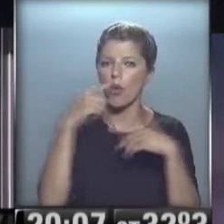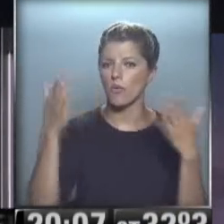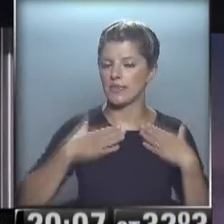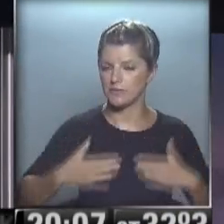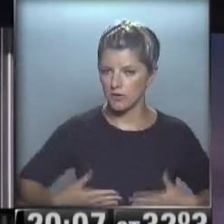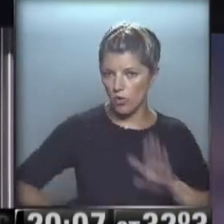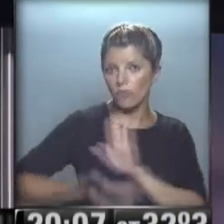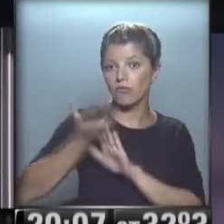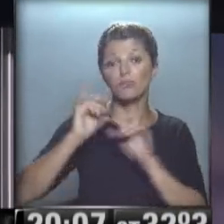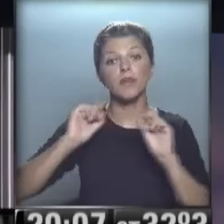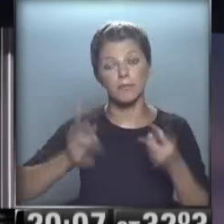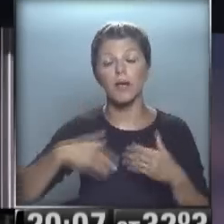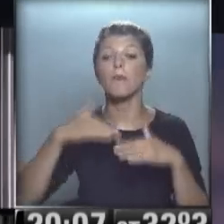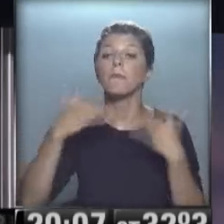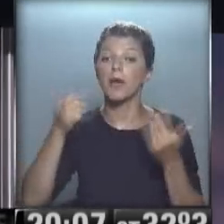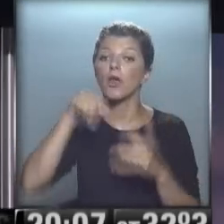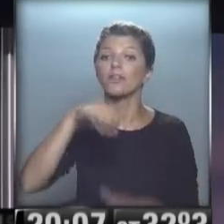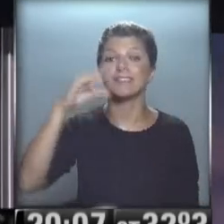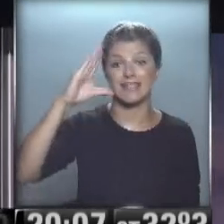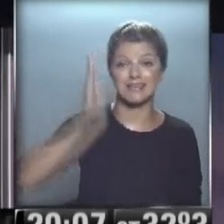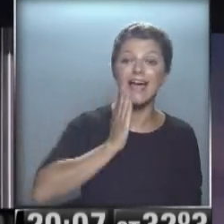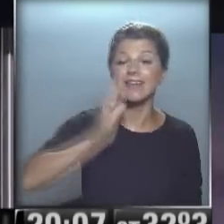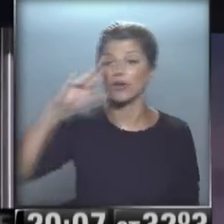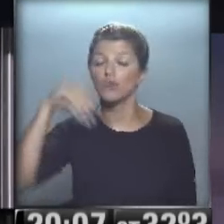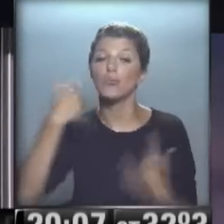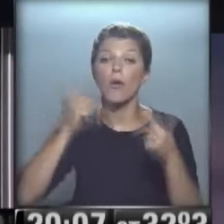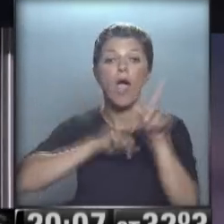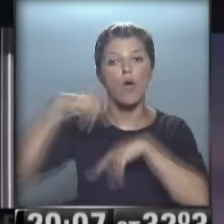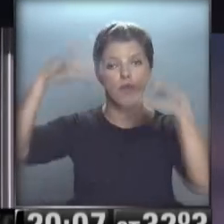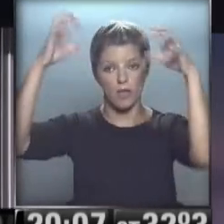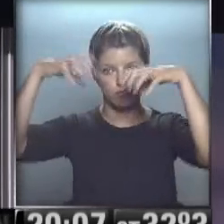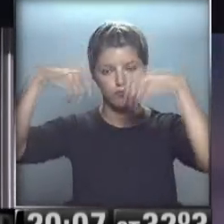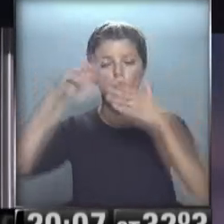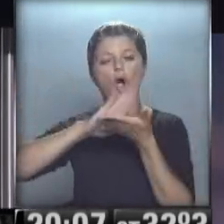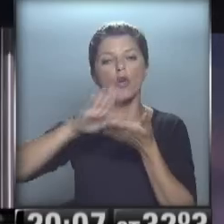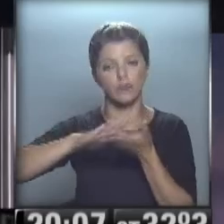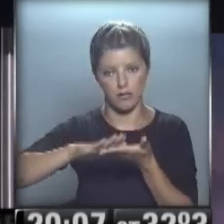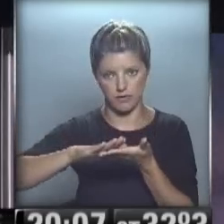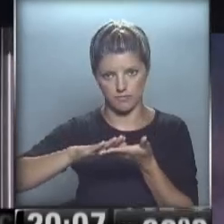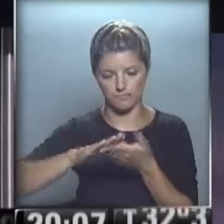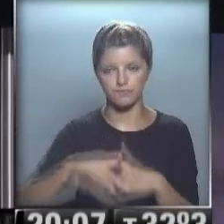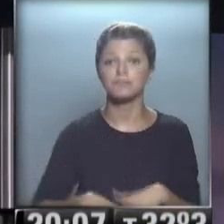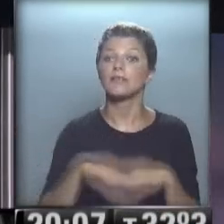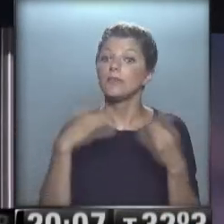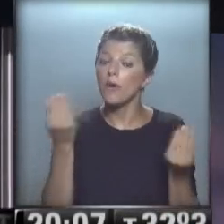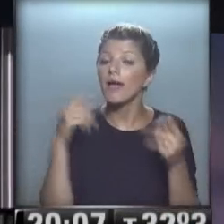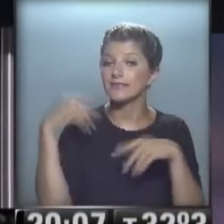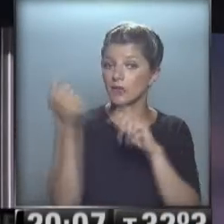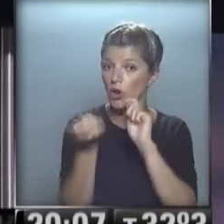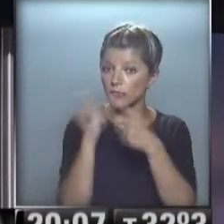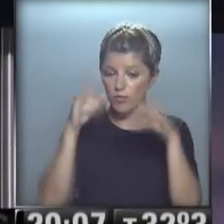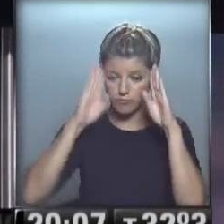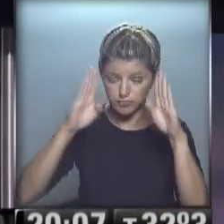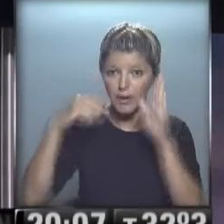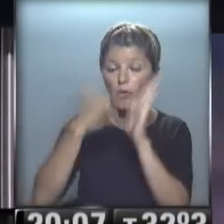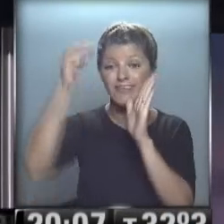térmica. Y nuevamente, a partir de la tarde o noche del domingo, la posibilidad de algunos chaparrones o alguna tormenta en forma aislada. Si bien el mal tiempo se va a concentrar en el sur